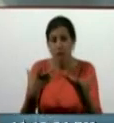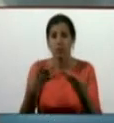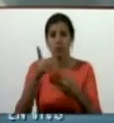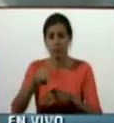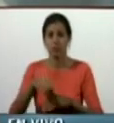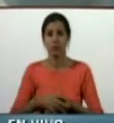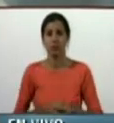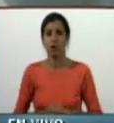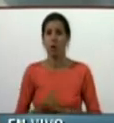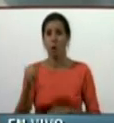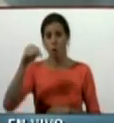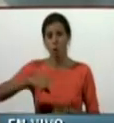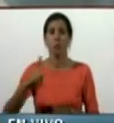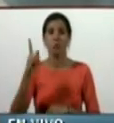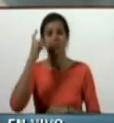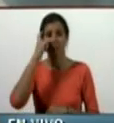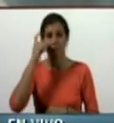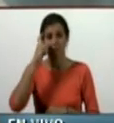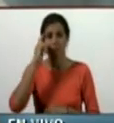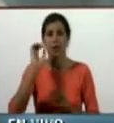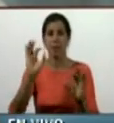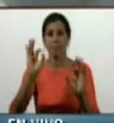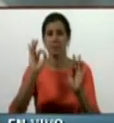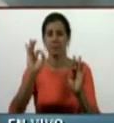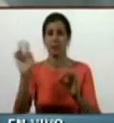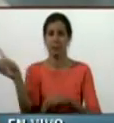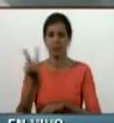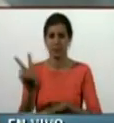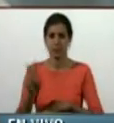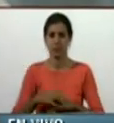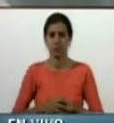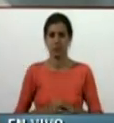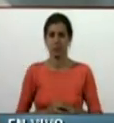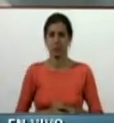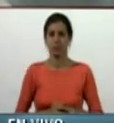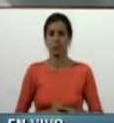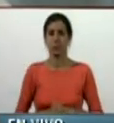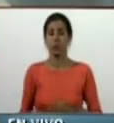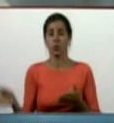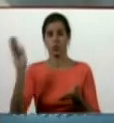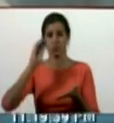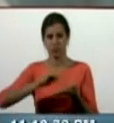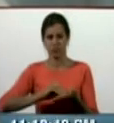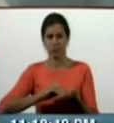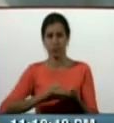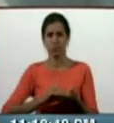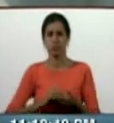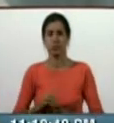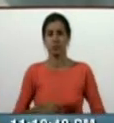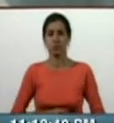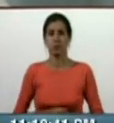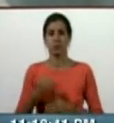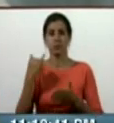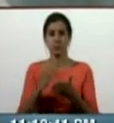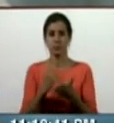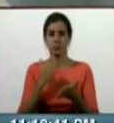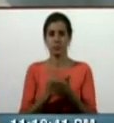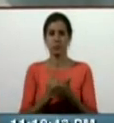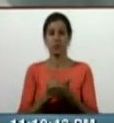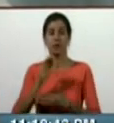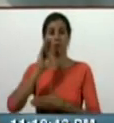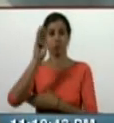Hoy es un día especial para Venezuela. Una vez más ha puesto a prueba el